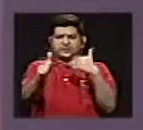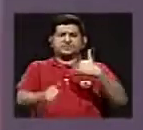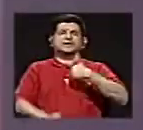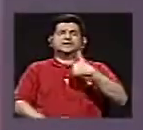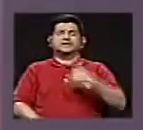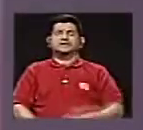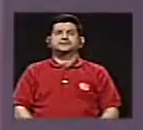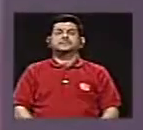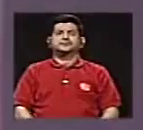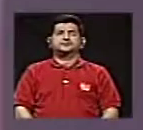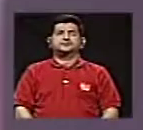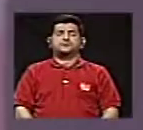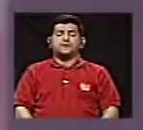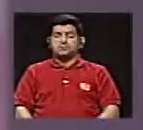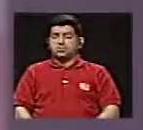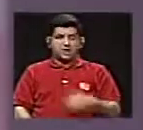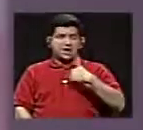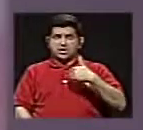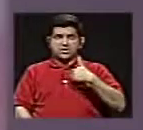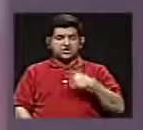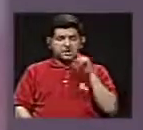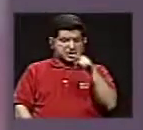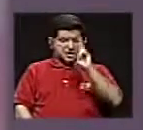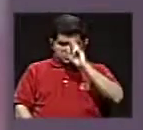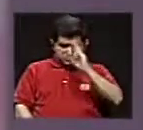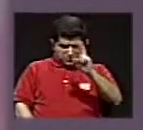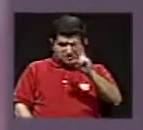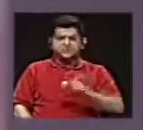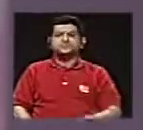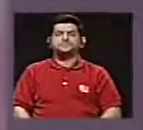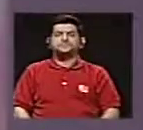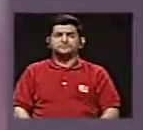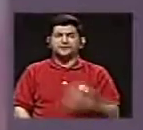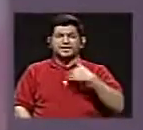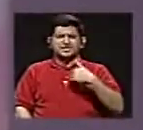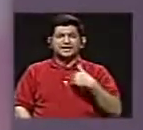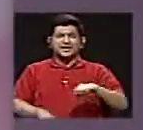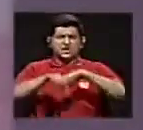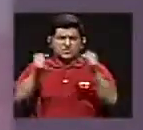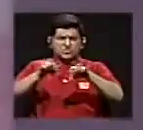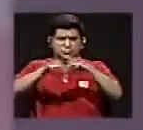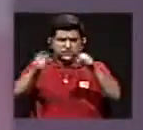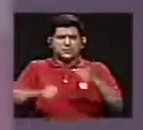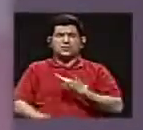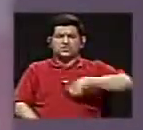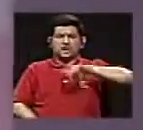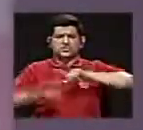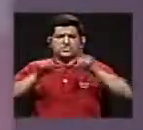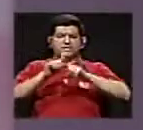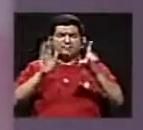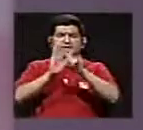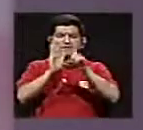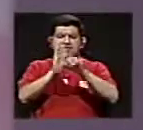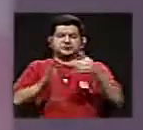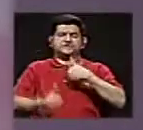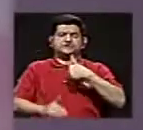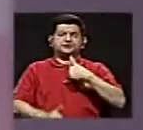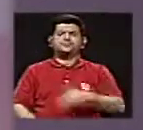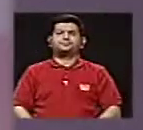desventaja porque a base de no ser reconocidos hay mucha violación hacia los diferentes derechos que